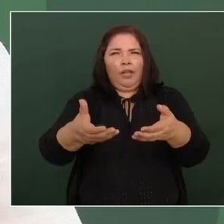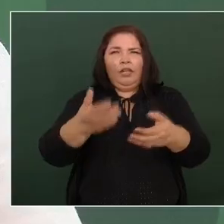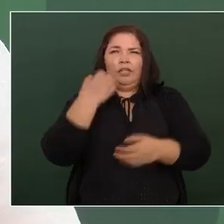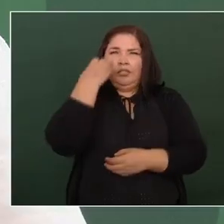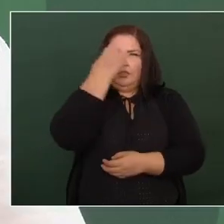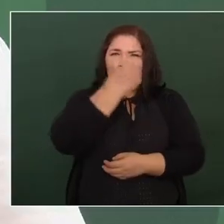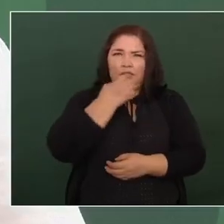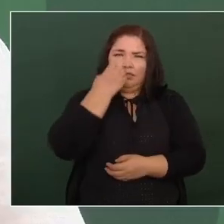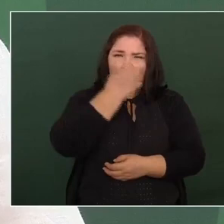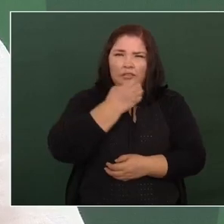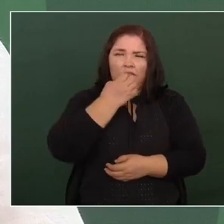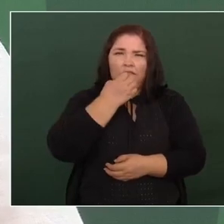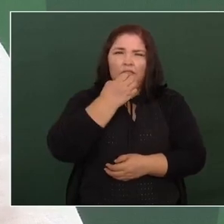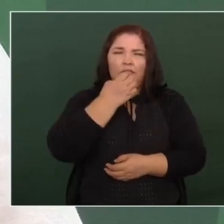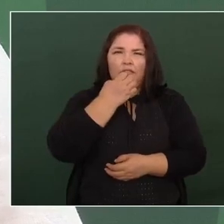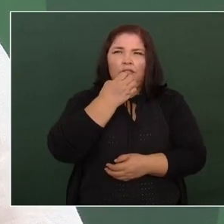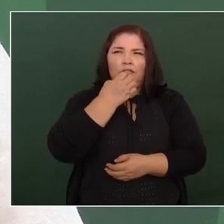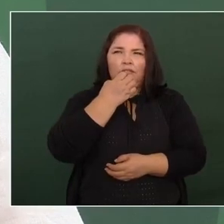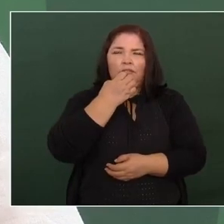escuelas y